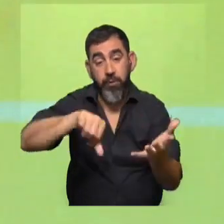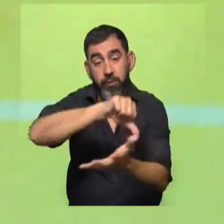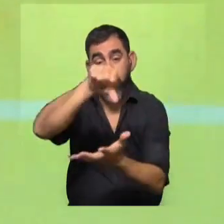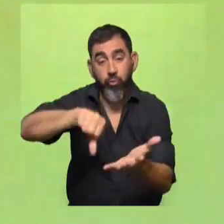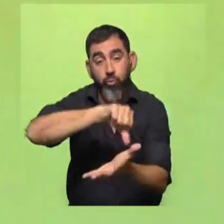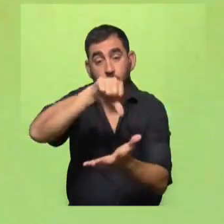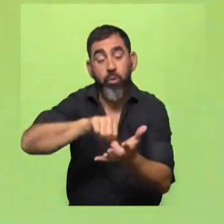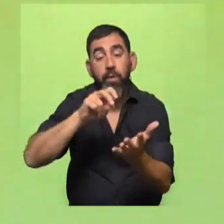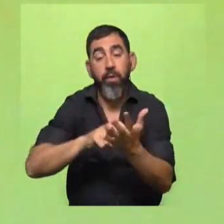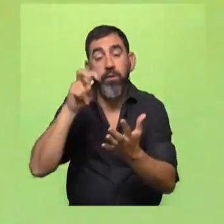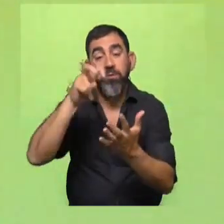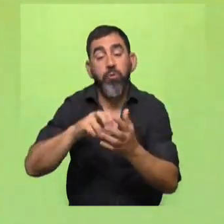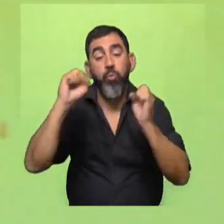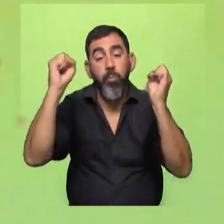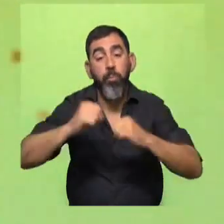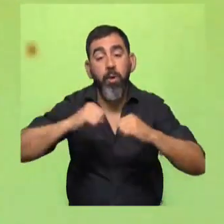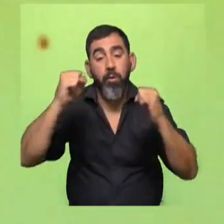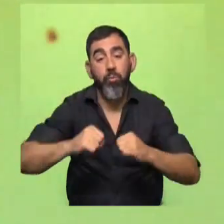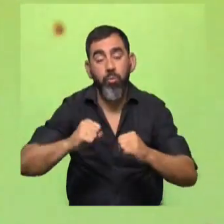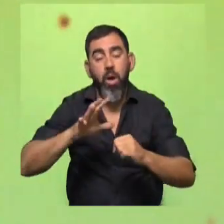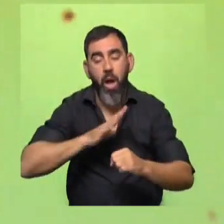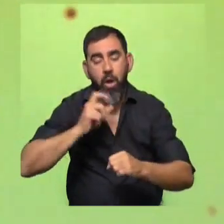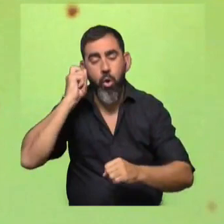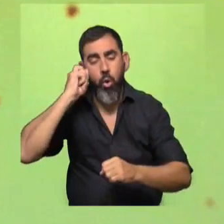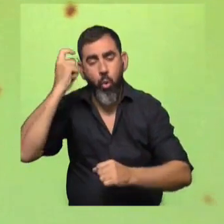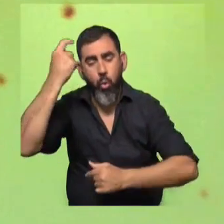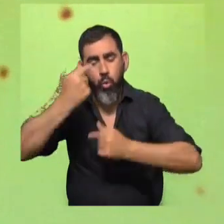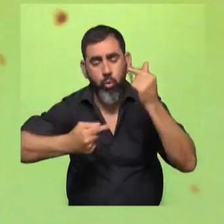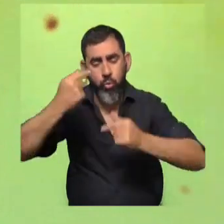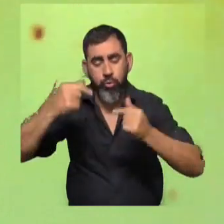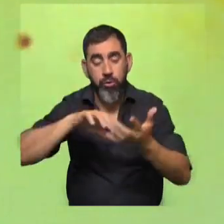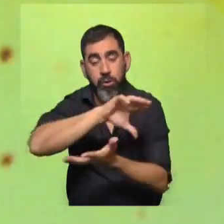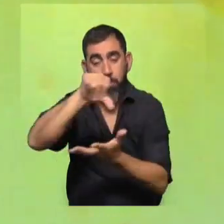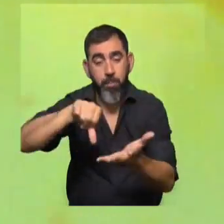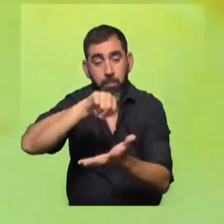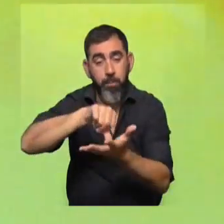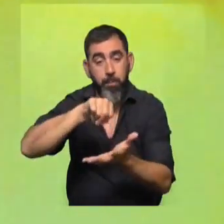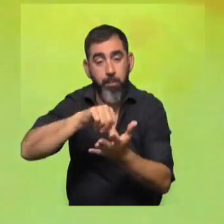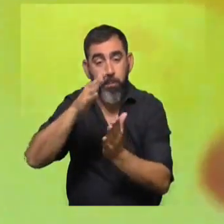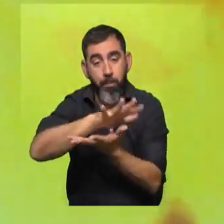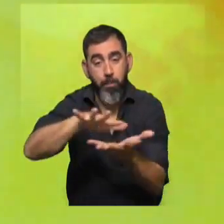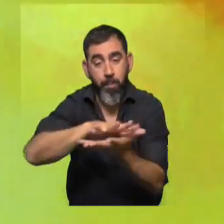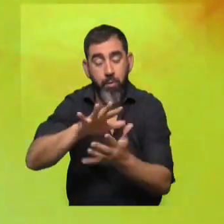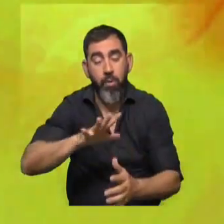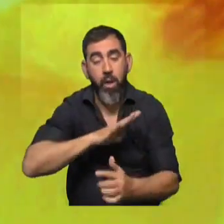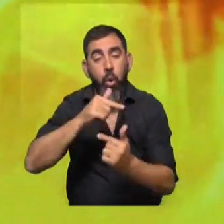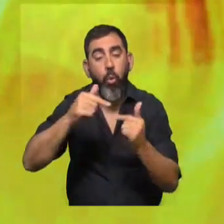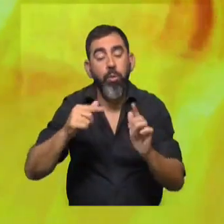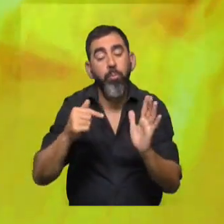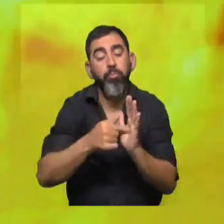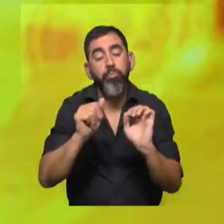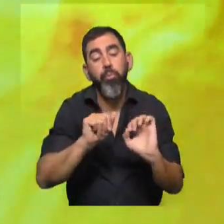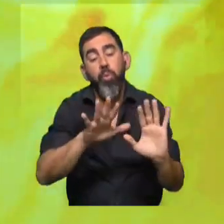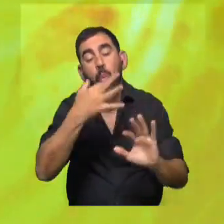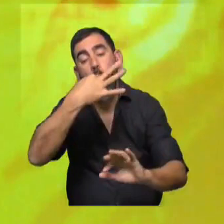Salto y Paysandú, se construye mucho conocimiento de esa región del país. Y vaya si hay cosas que son particulares, que son